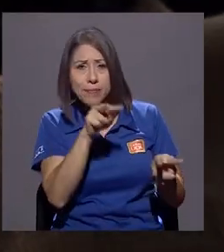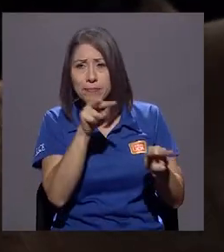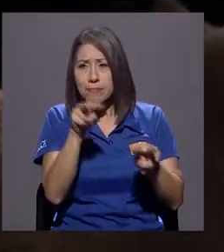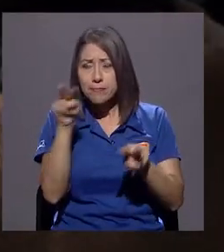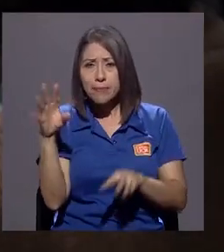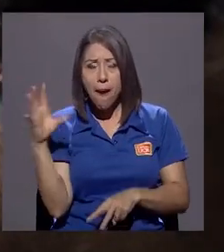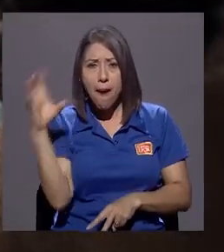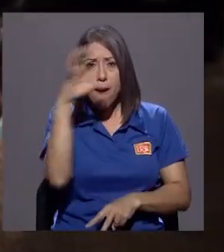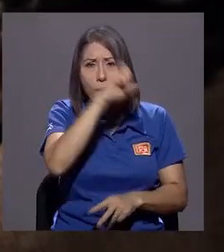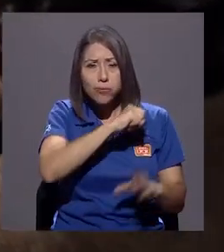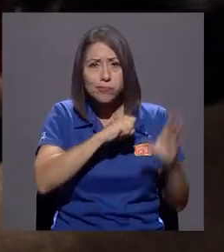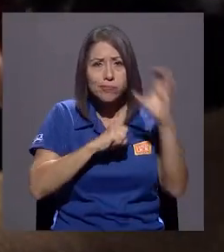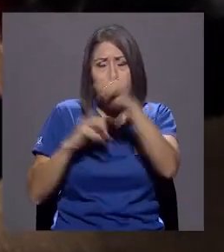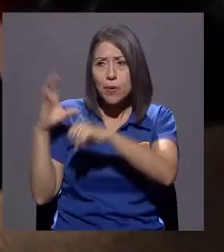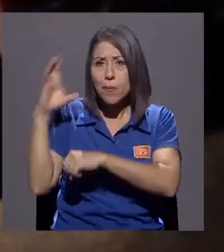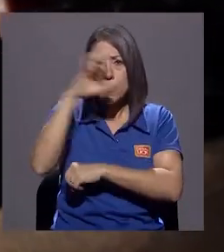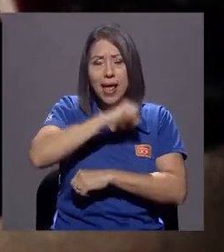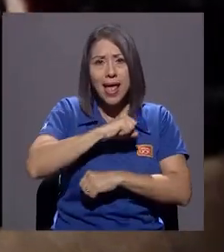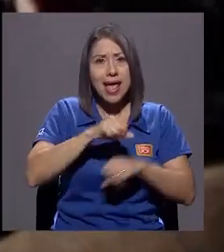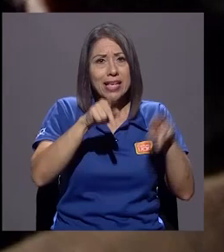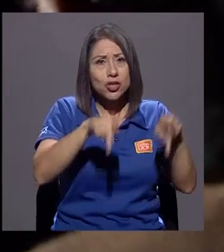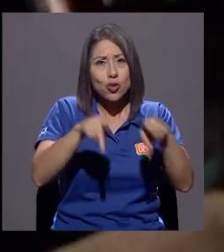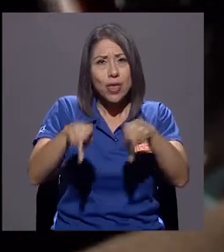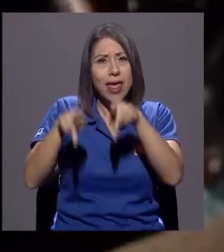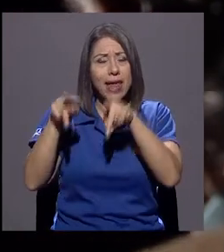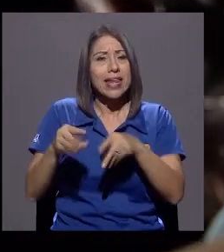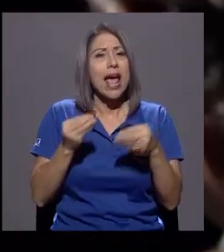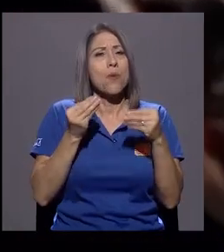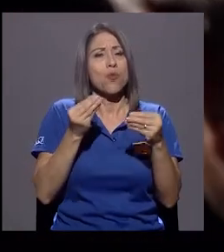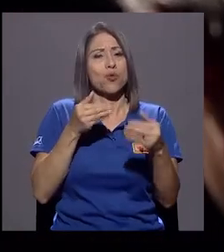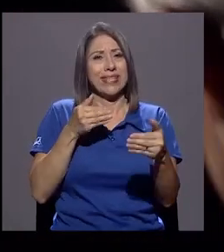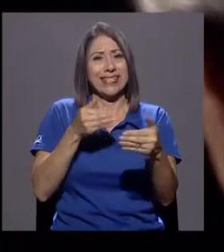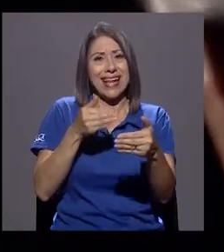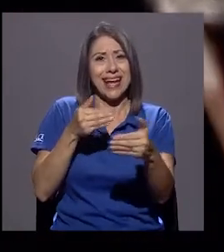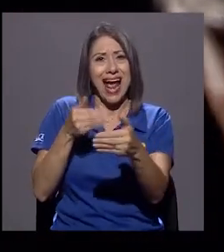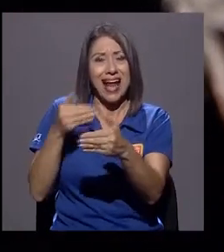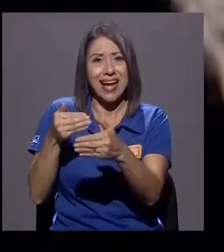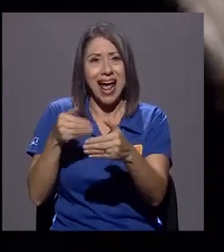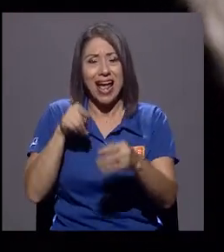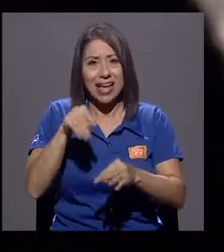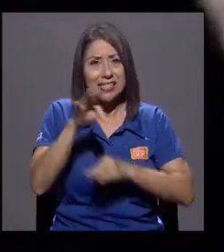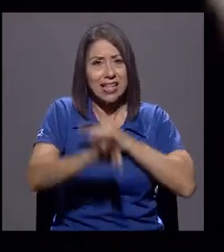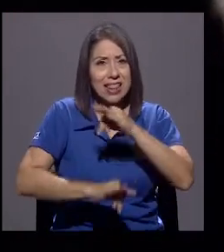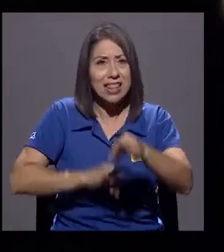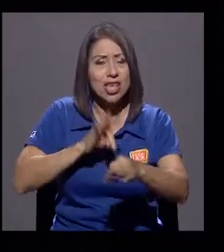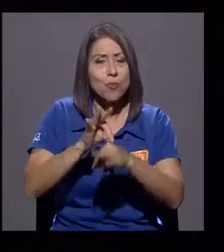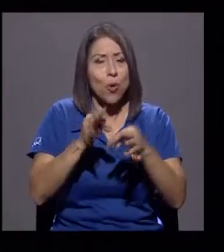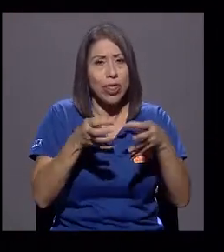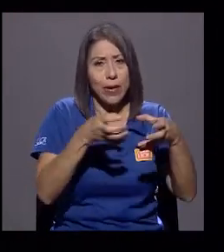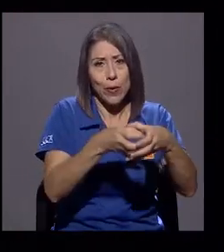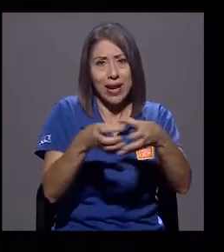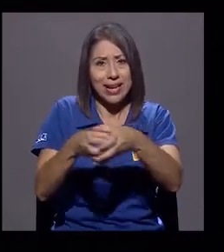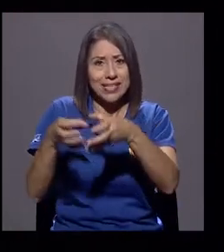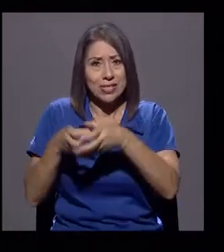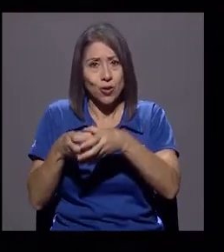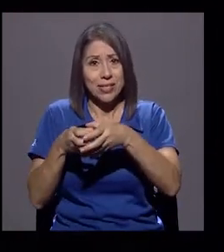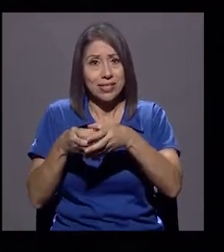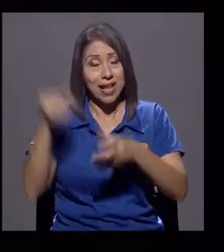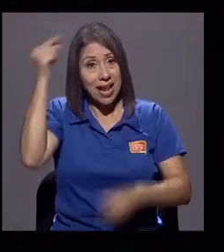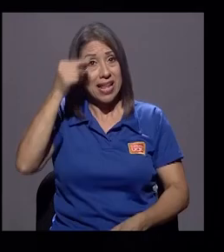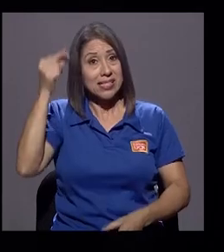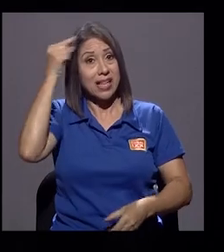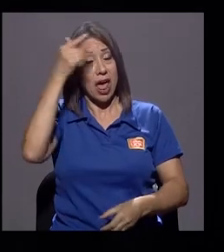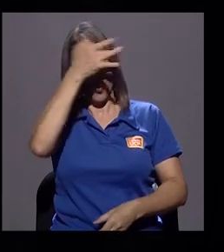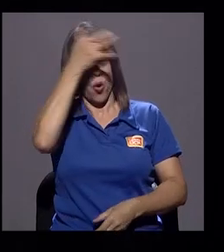piel una ciudadanía muy cercana a ese tipo de organizaciones el estado los olvidó